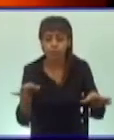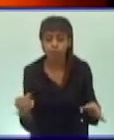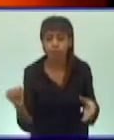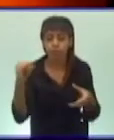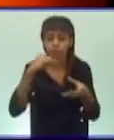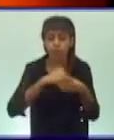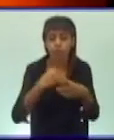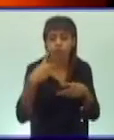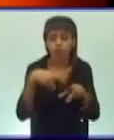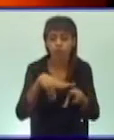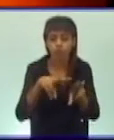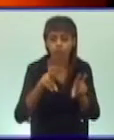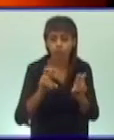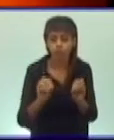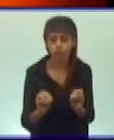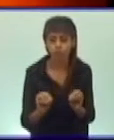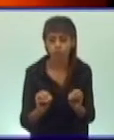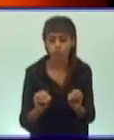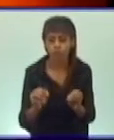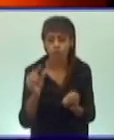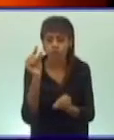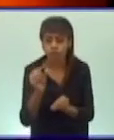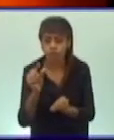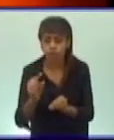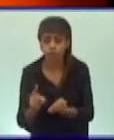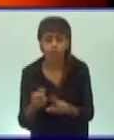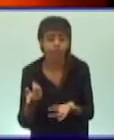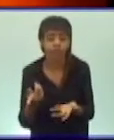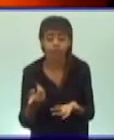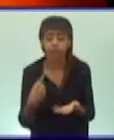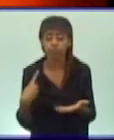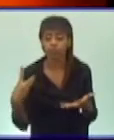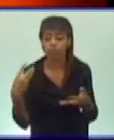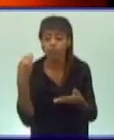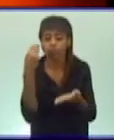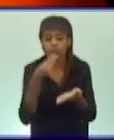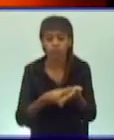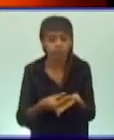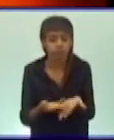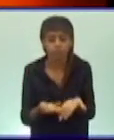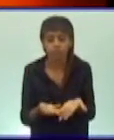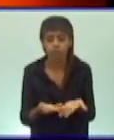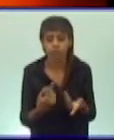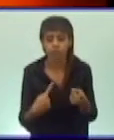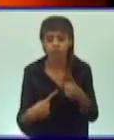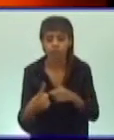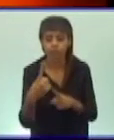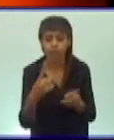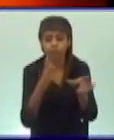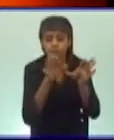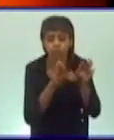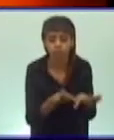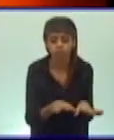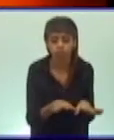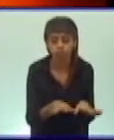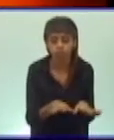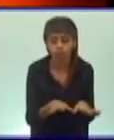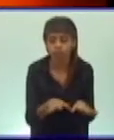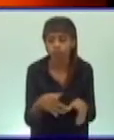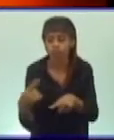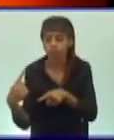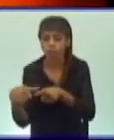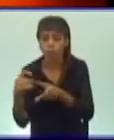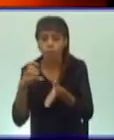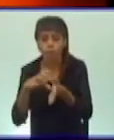nuevos compañeros a esa organización y además establecieron el sectarismo entre una parte de sus militantes. Todos